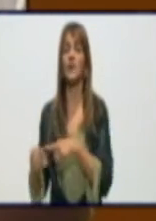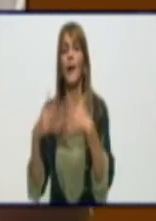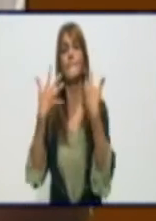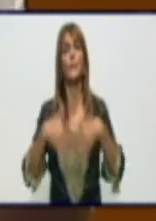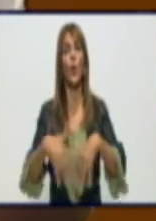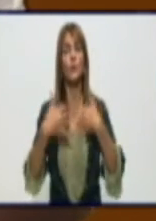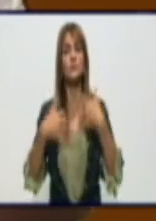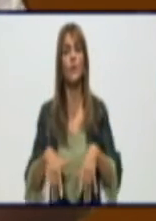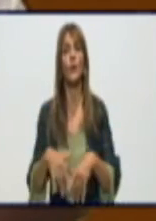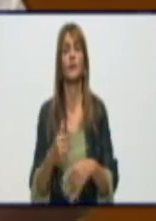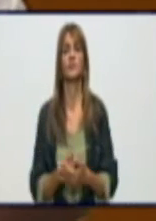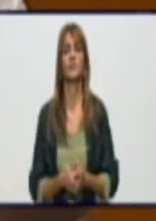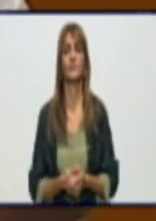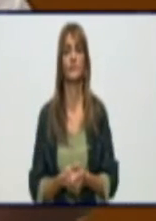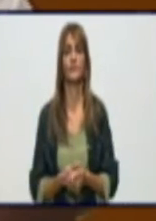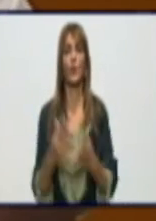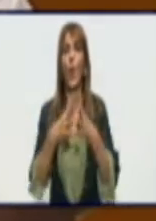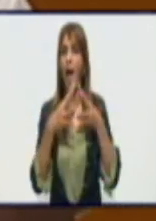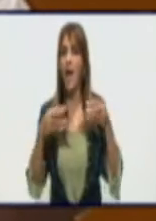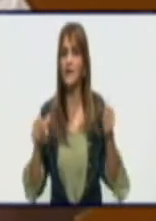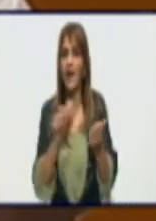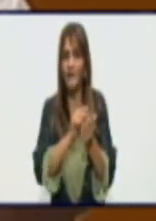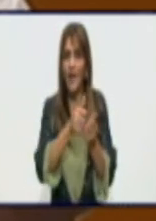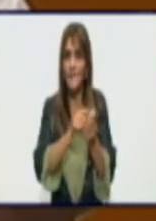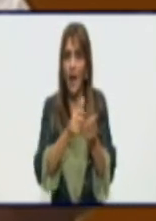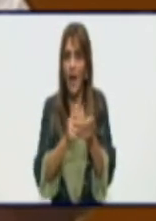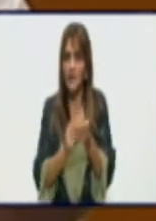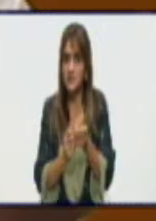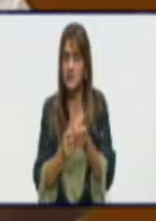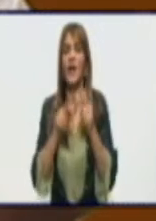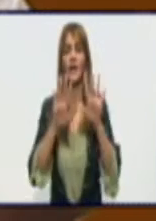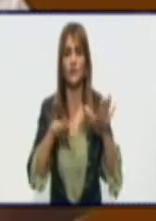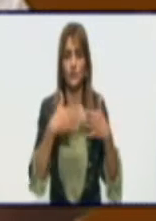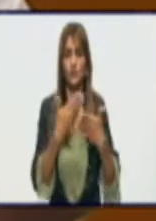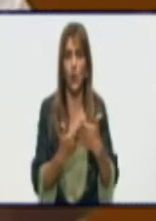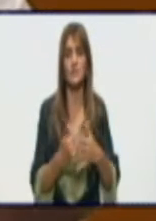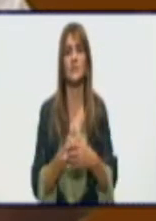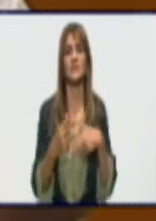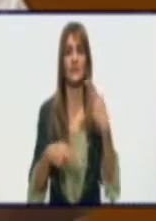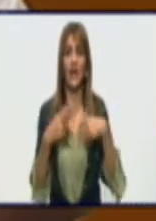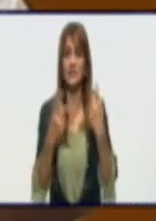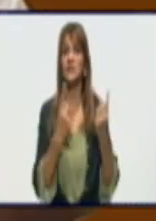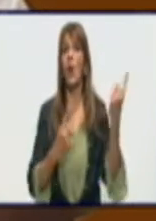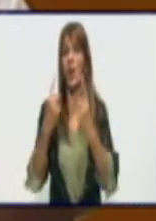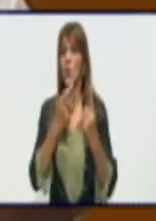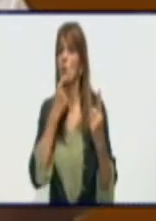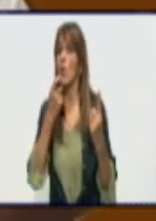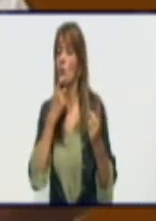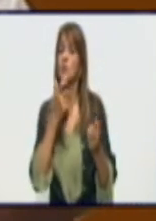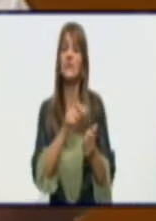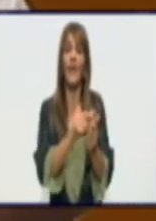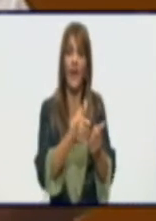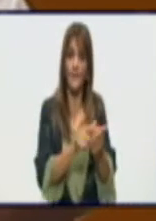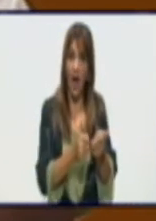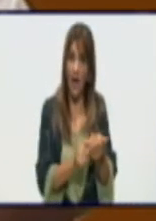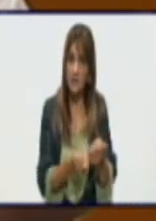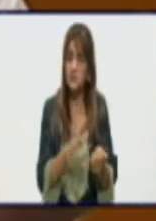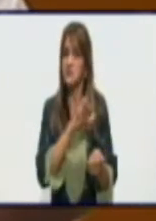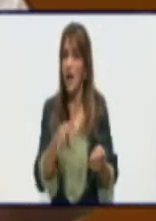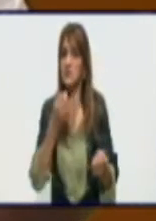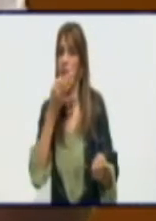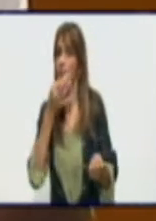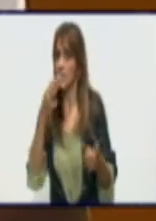maíz. Esto nos ha dado la posibilidad de ofertar algunos productos de repostería, como es el pan de maíz, que en otros programas ya se ha explicado y ha tenido buena aceptación,